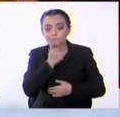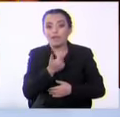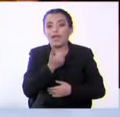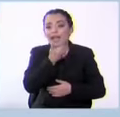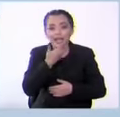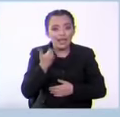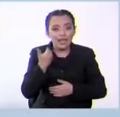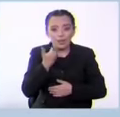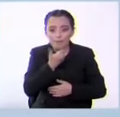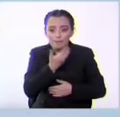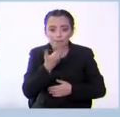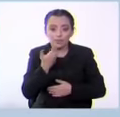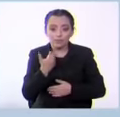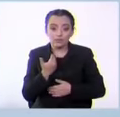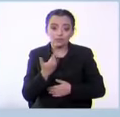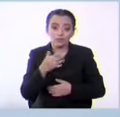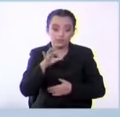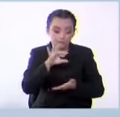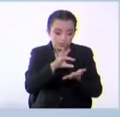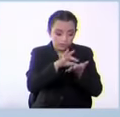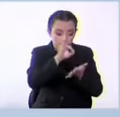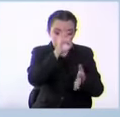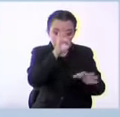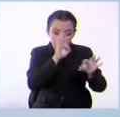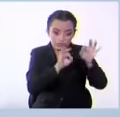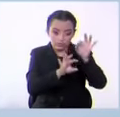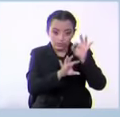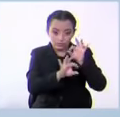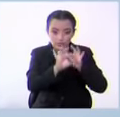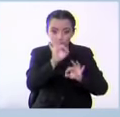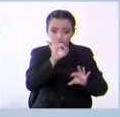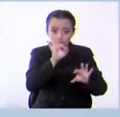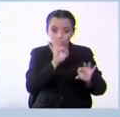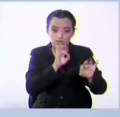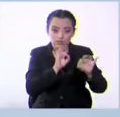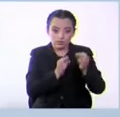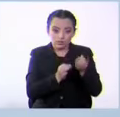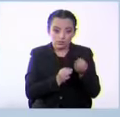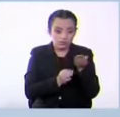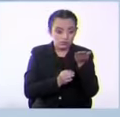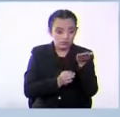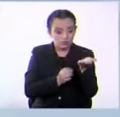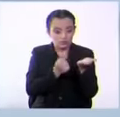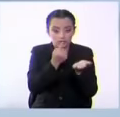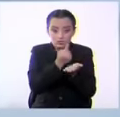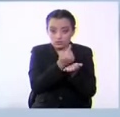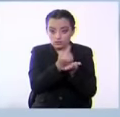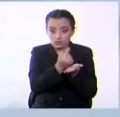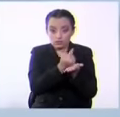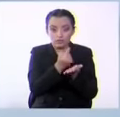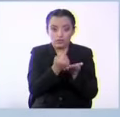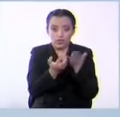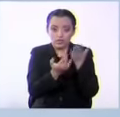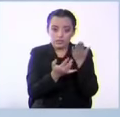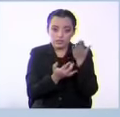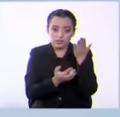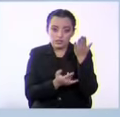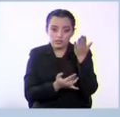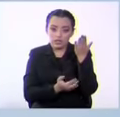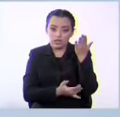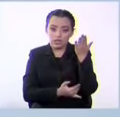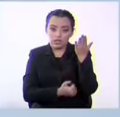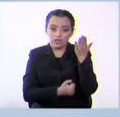ejemplo, dejamos o sacamos de la población estos individuos que tienen este tipo de sangre A